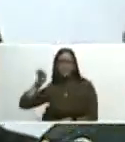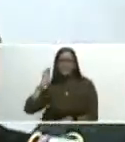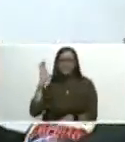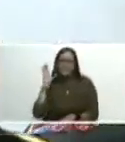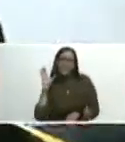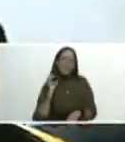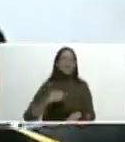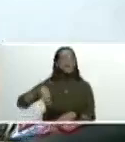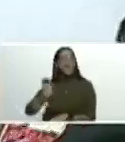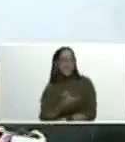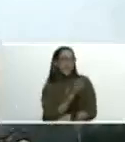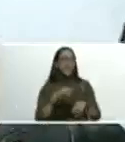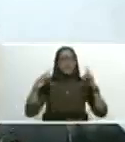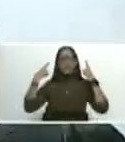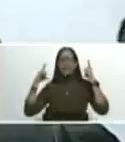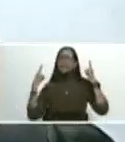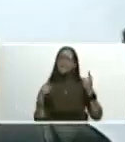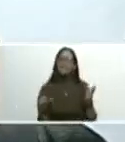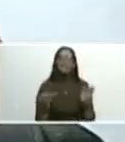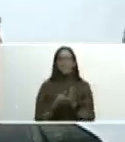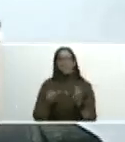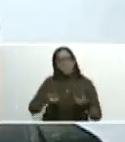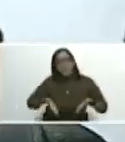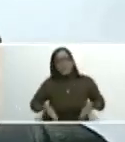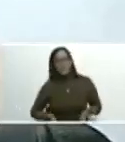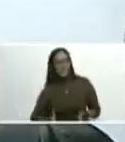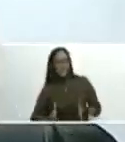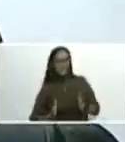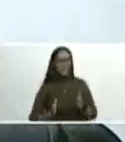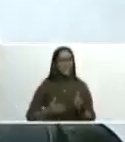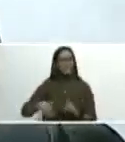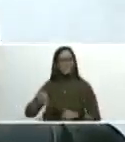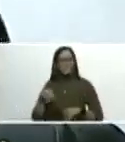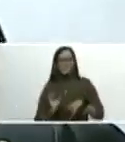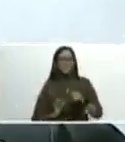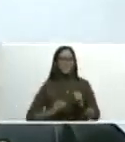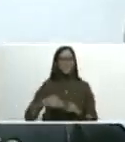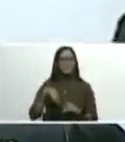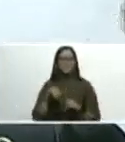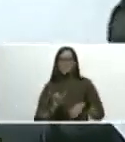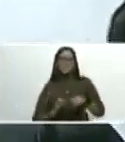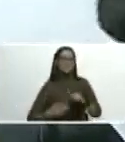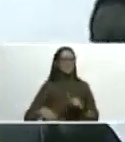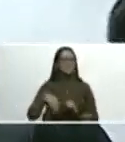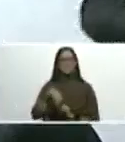mi país, quiero cantarle a la Guaira, pueblo donde yo nací.